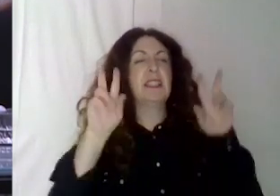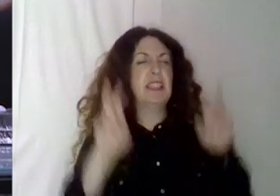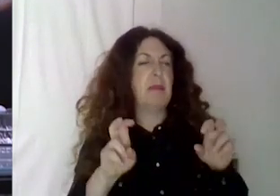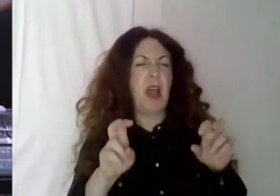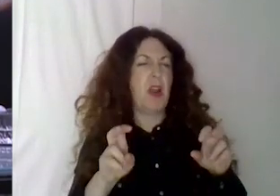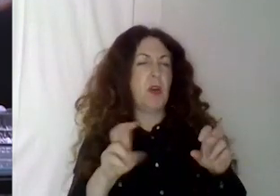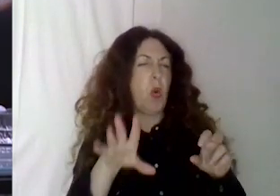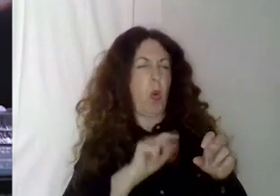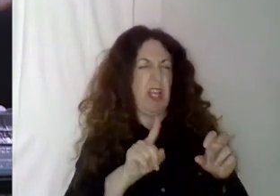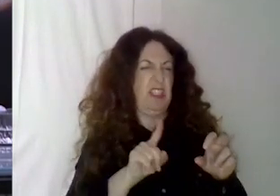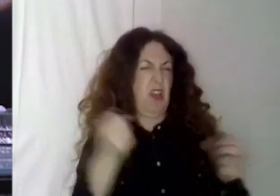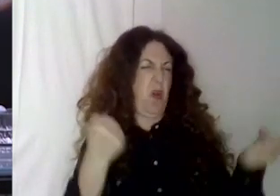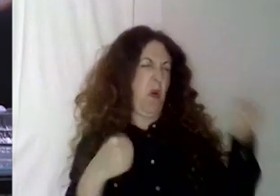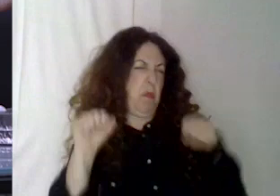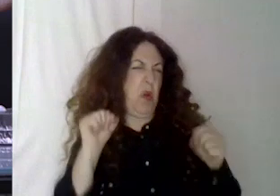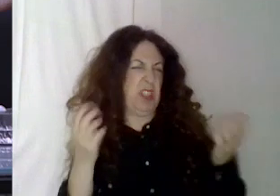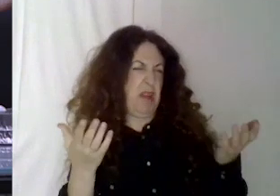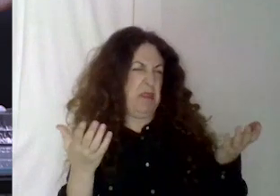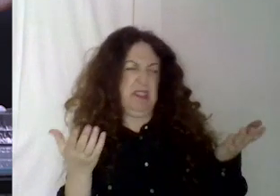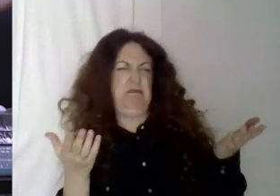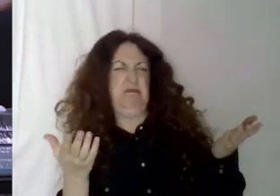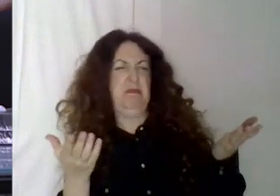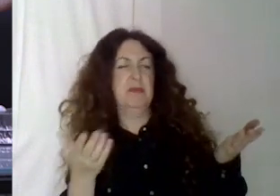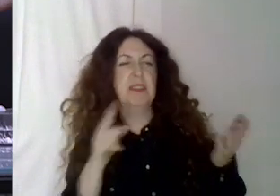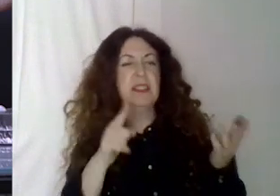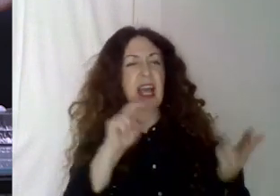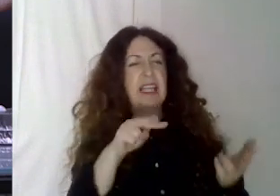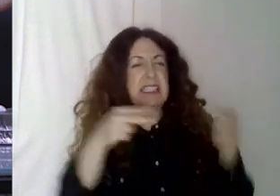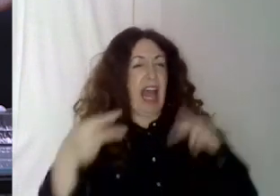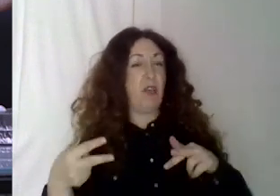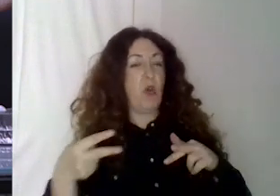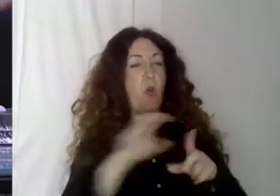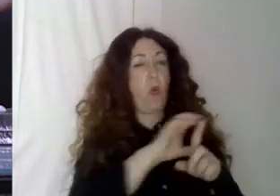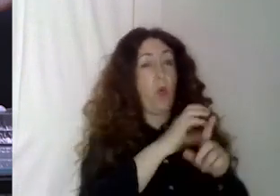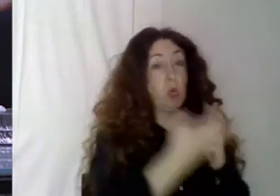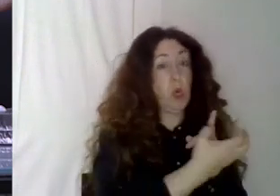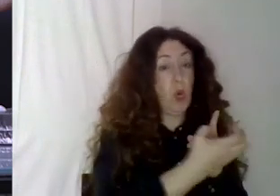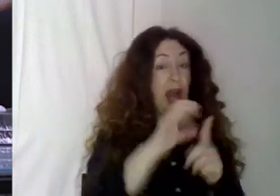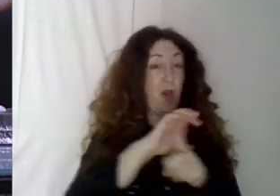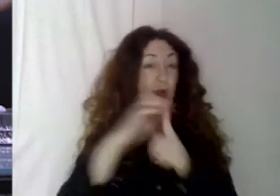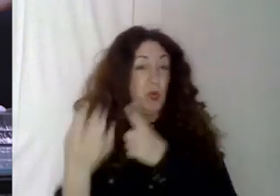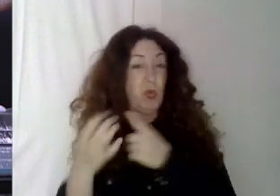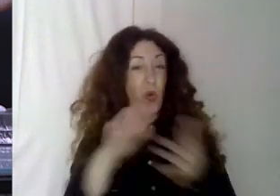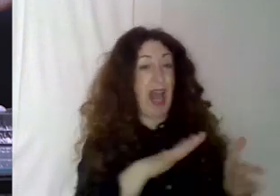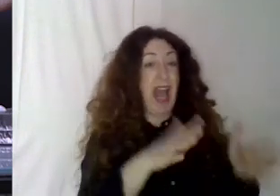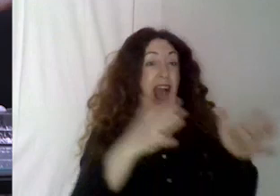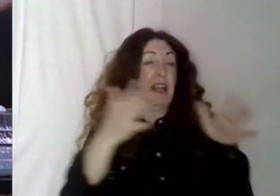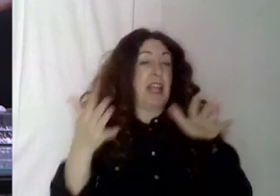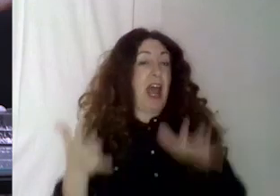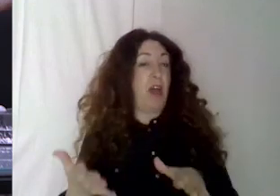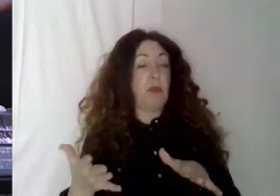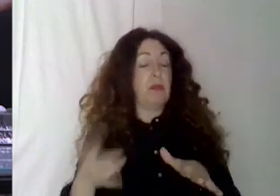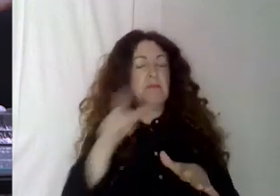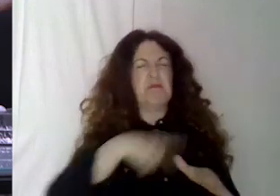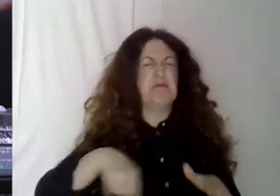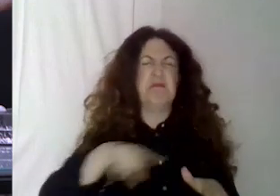cómo lo estamos leyendo desde nosotros en ellos, podríamos decir? Entonces, bueno, y sobre todo también desde el punto de vista de la historiadora del